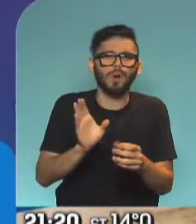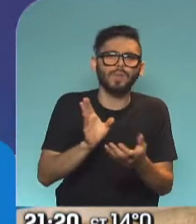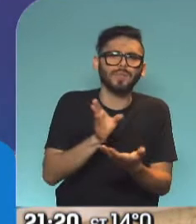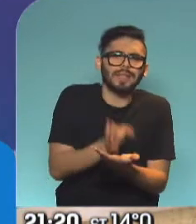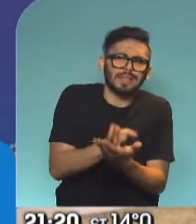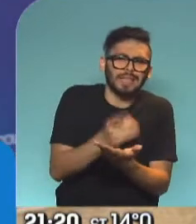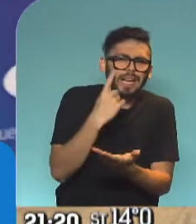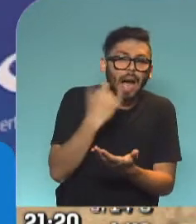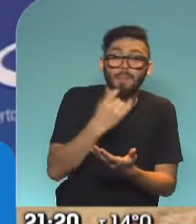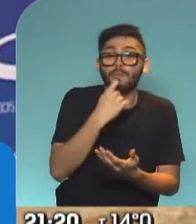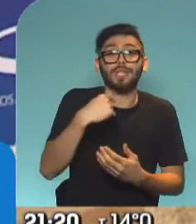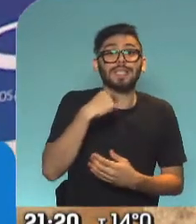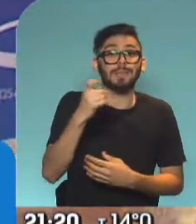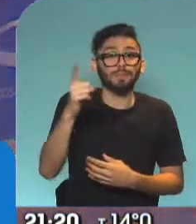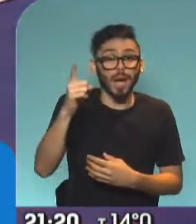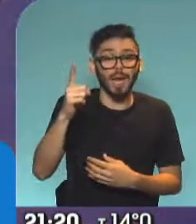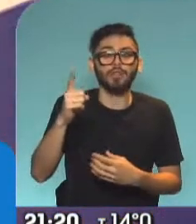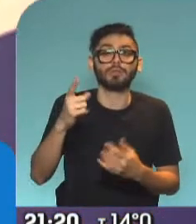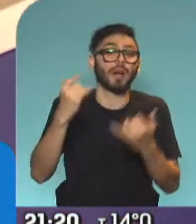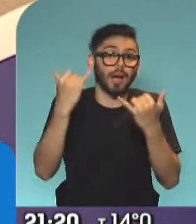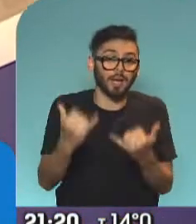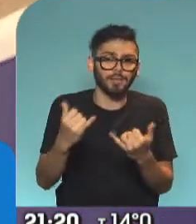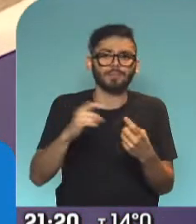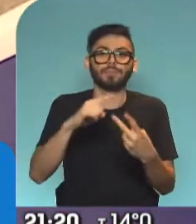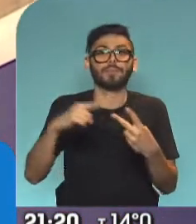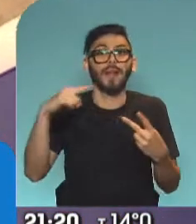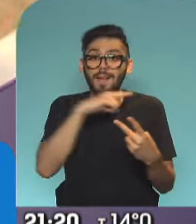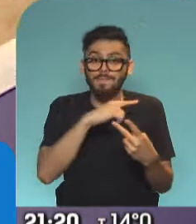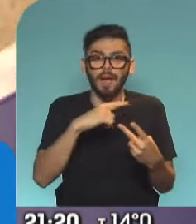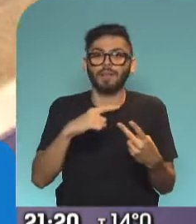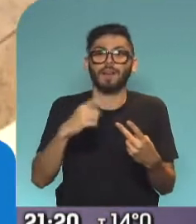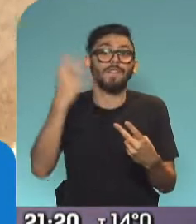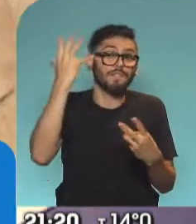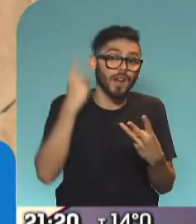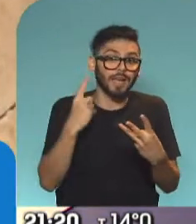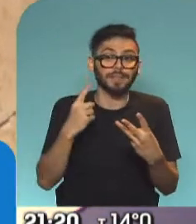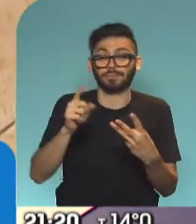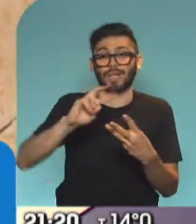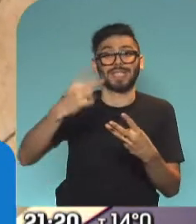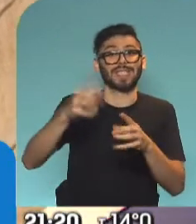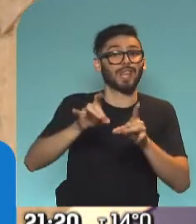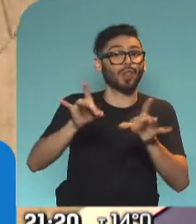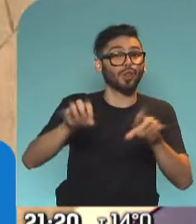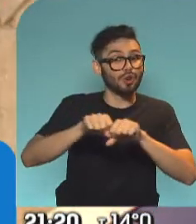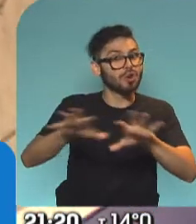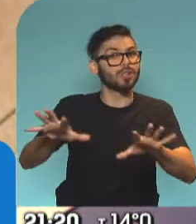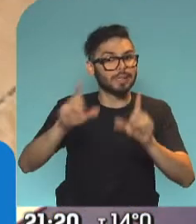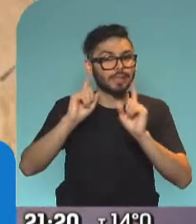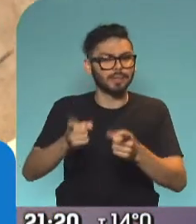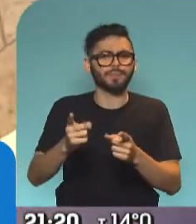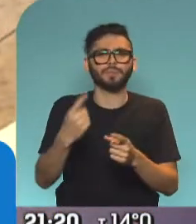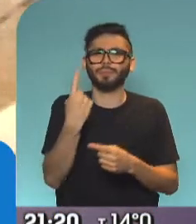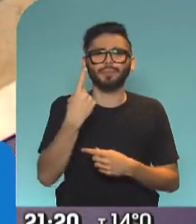caso ahora de España, entre las 23 y las 3, como es el caso de Alemania, de Francia, por esta segunda ola que están teniendo.